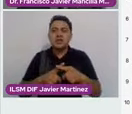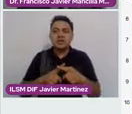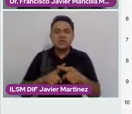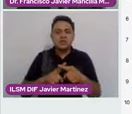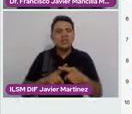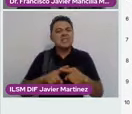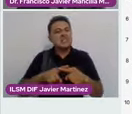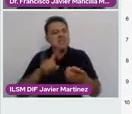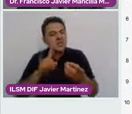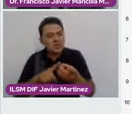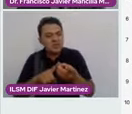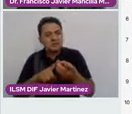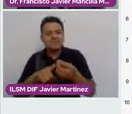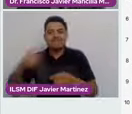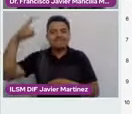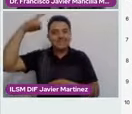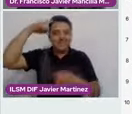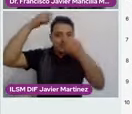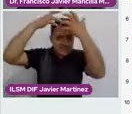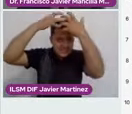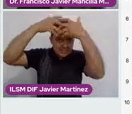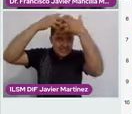representación, donde hay esta